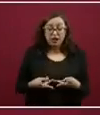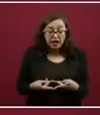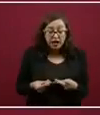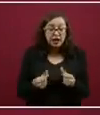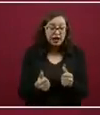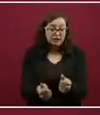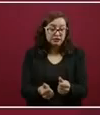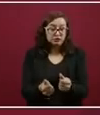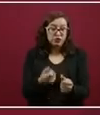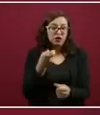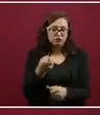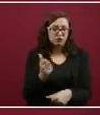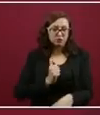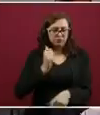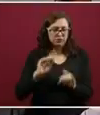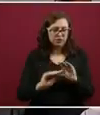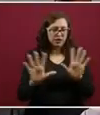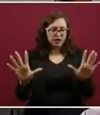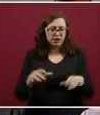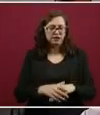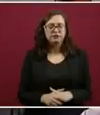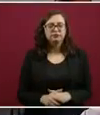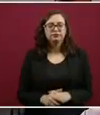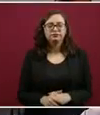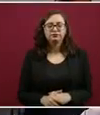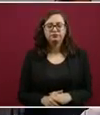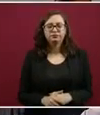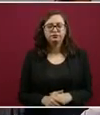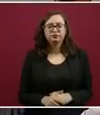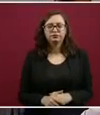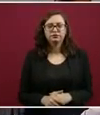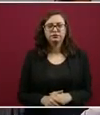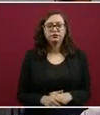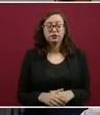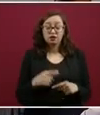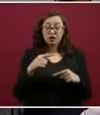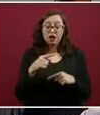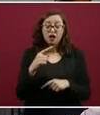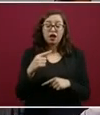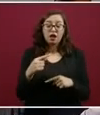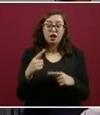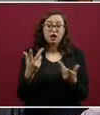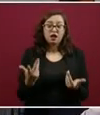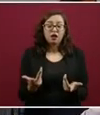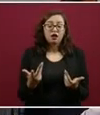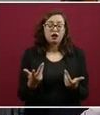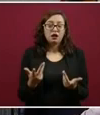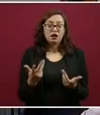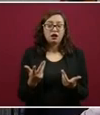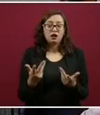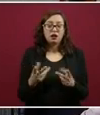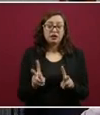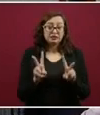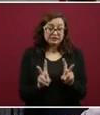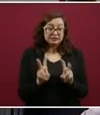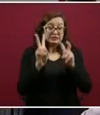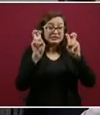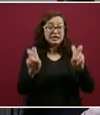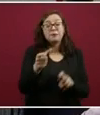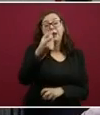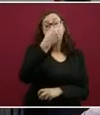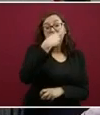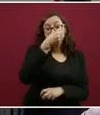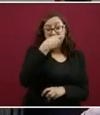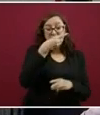es la aclaración, el presupuesto del IMSS para el tema de materiales y suministros, donde